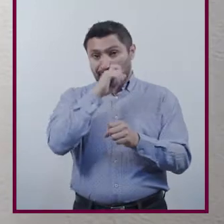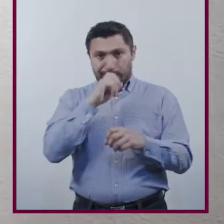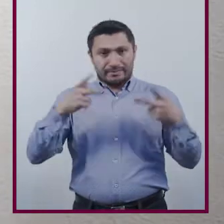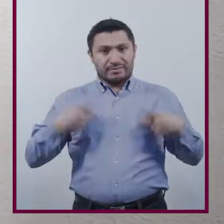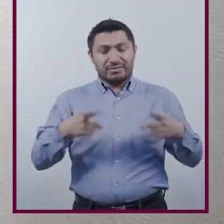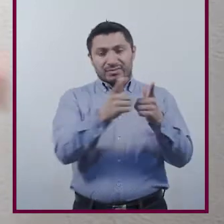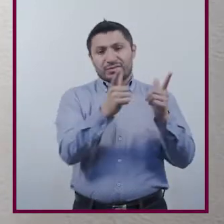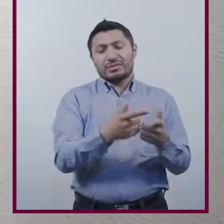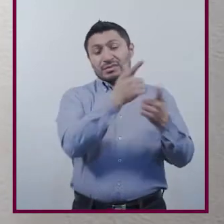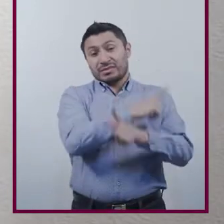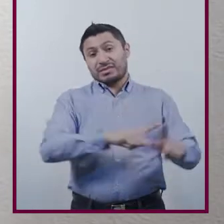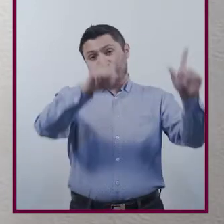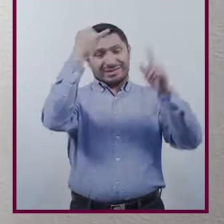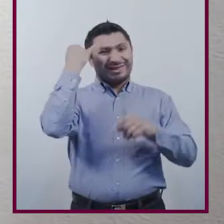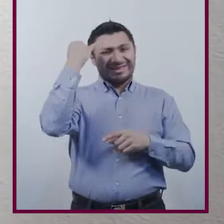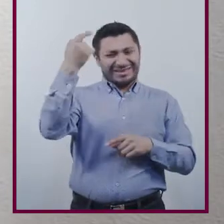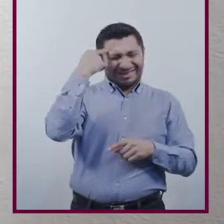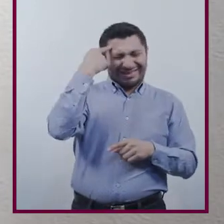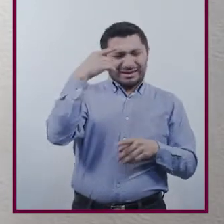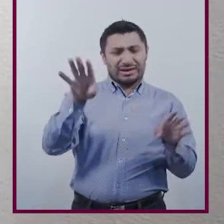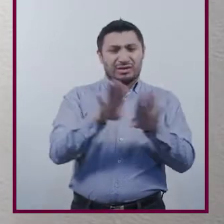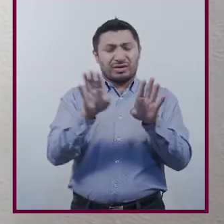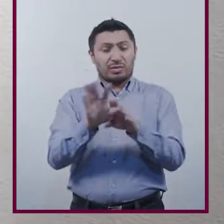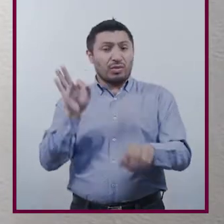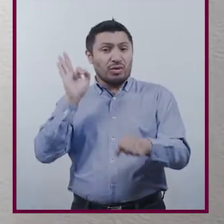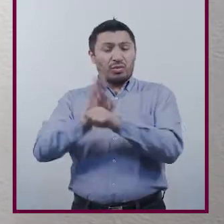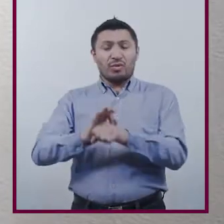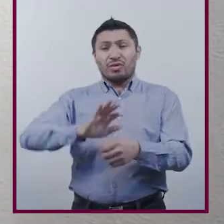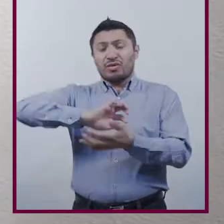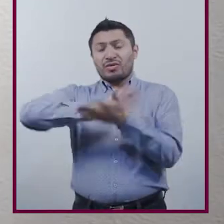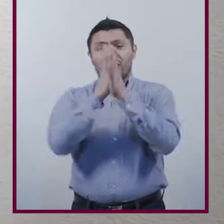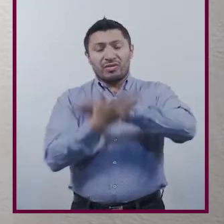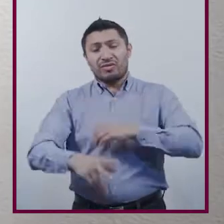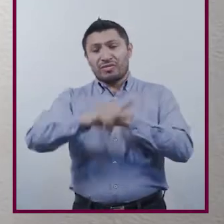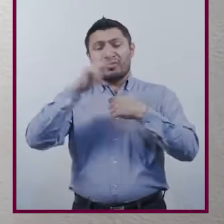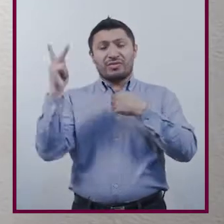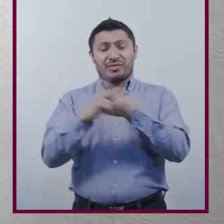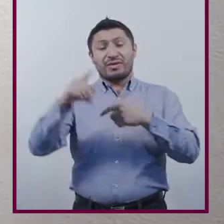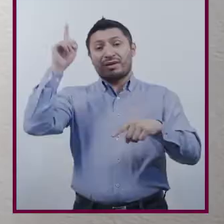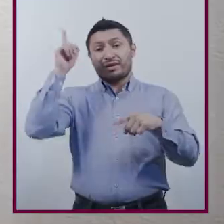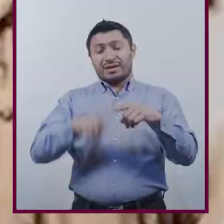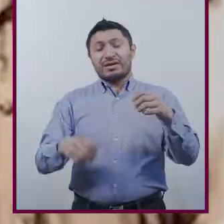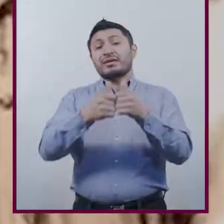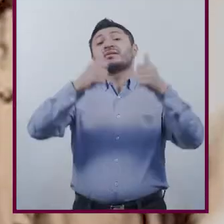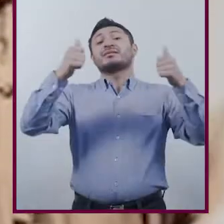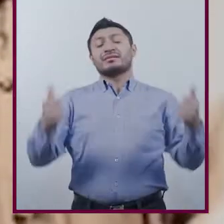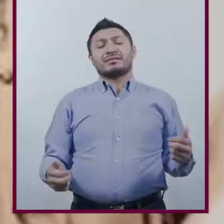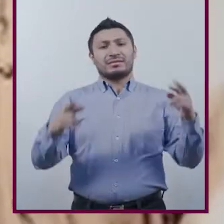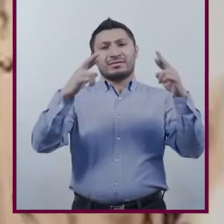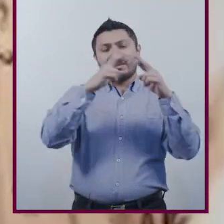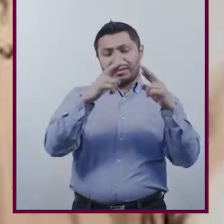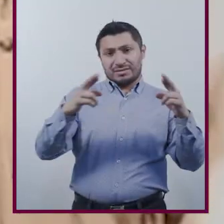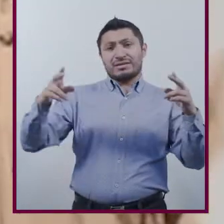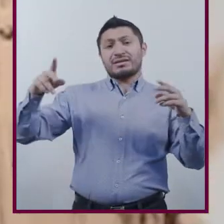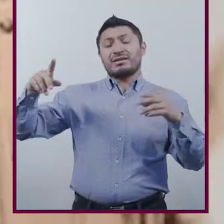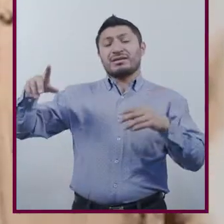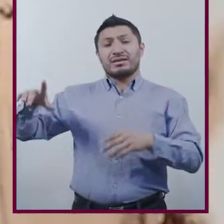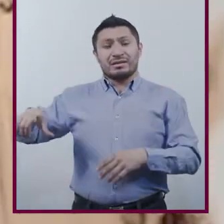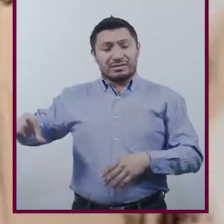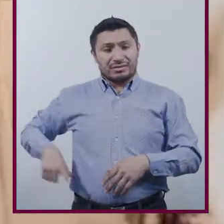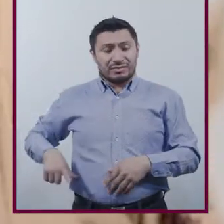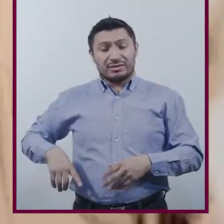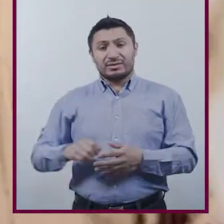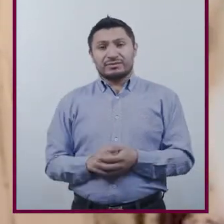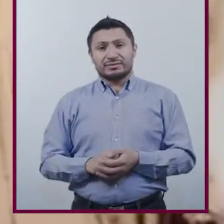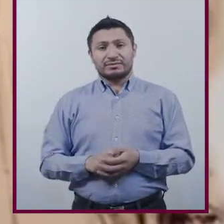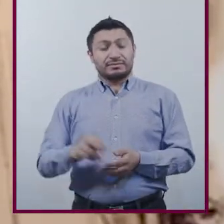liberales, por su parte, defendían la transformación profunda de nuestro país a partir de la separación de la Iglesia y el Estado. En particular, uno de los